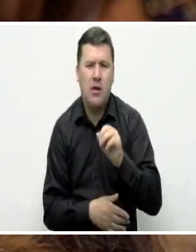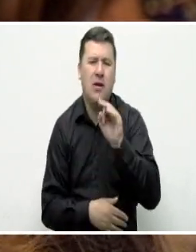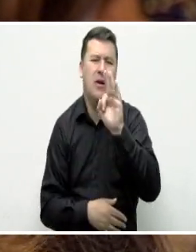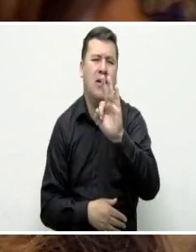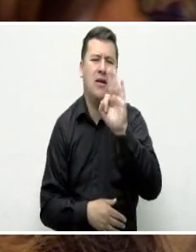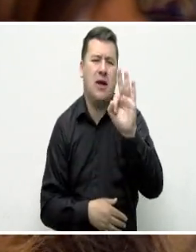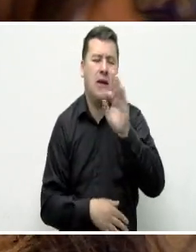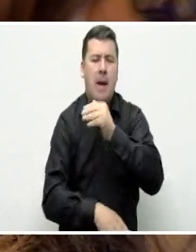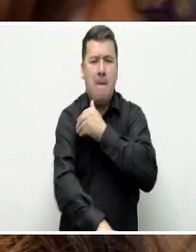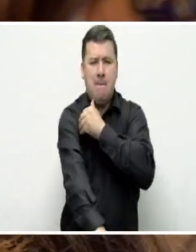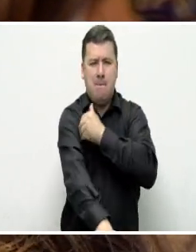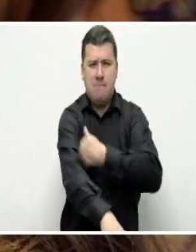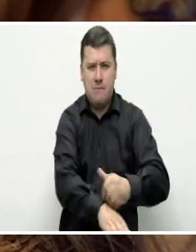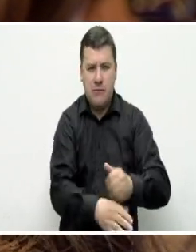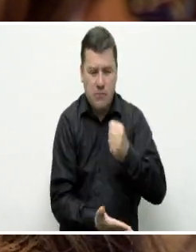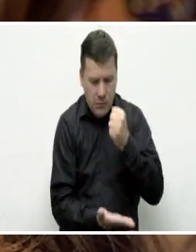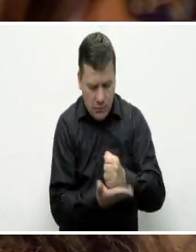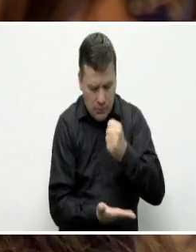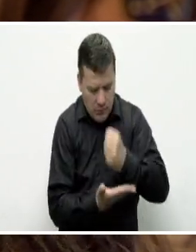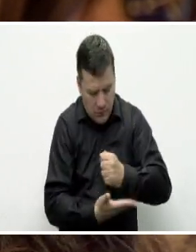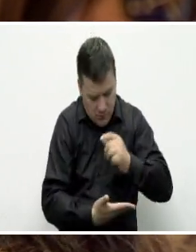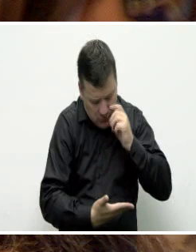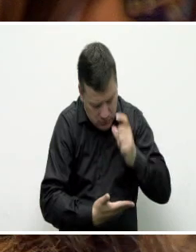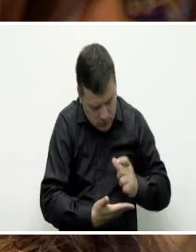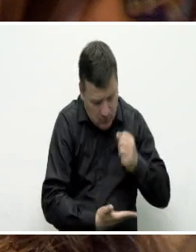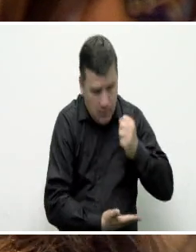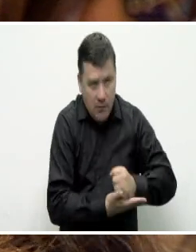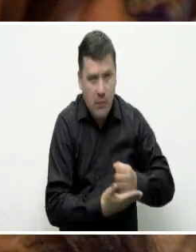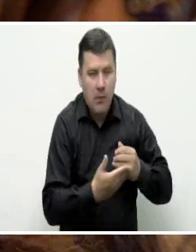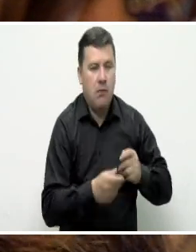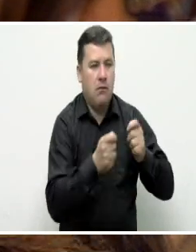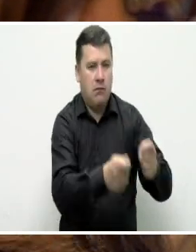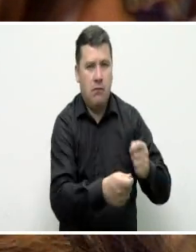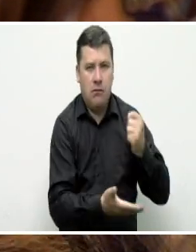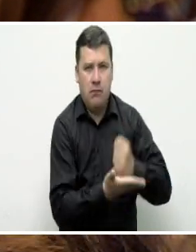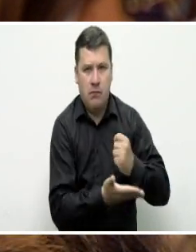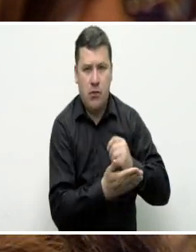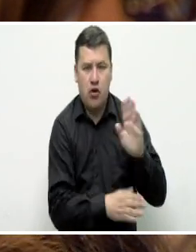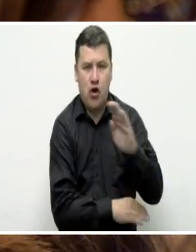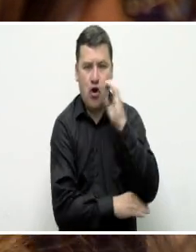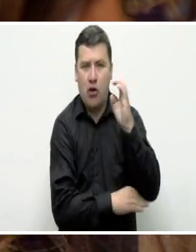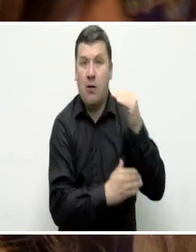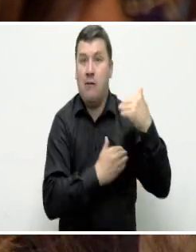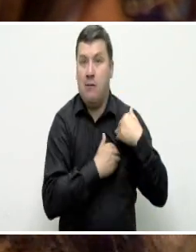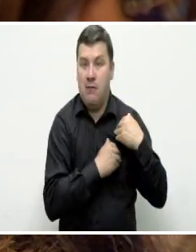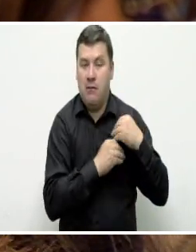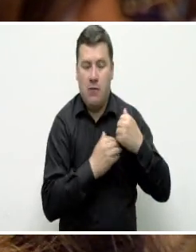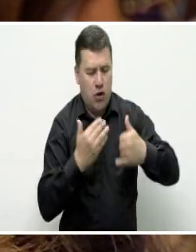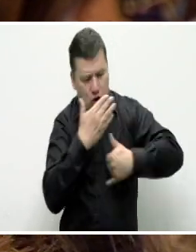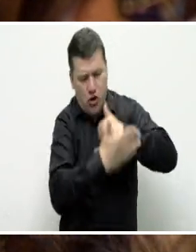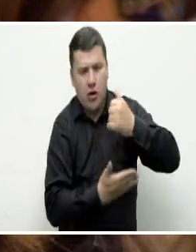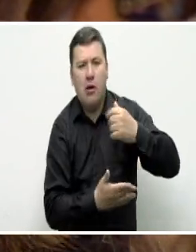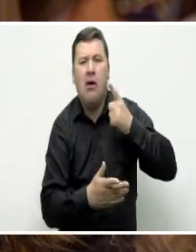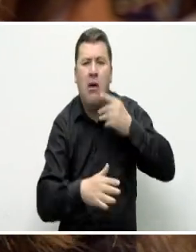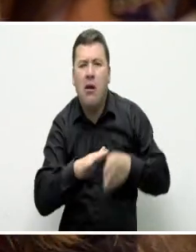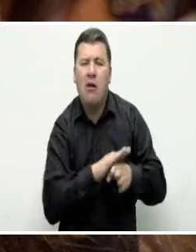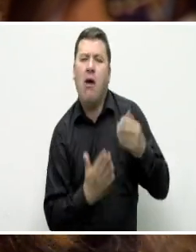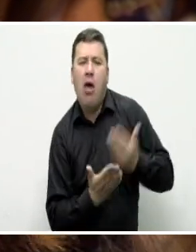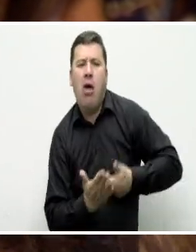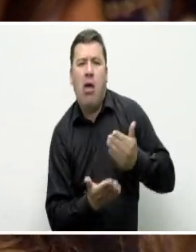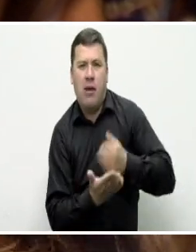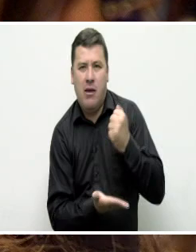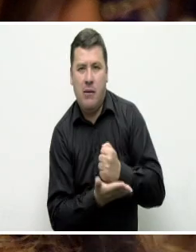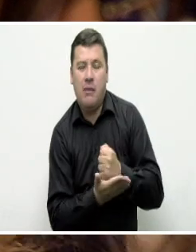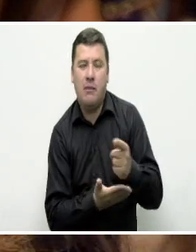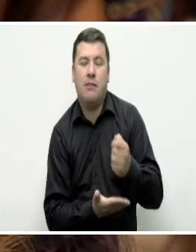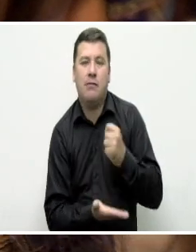33 millones de cotejos biométricos que facilitan la identificación de los colombianos en los trámites notariales. Nosotros sabemos